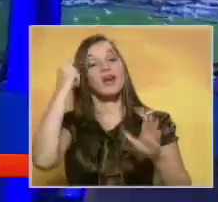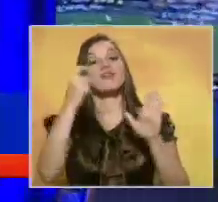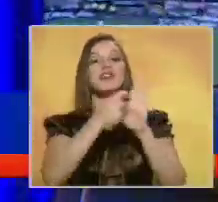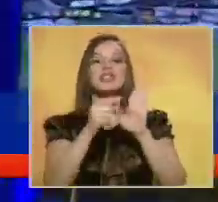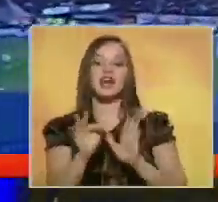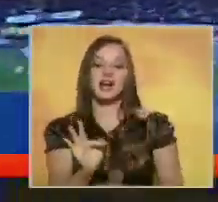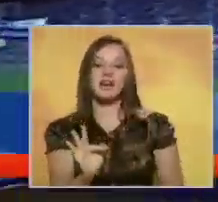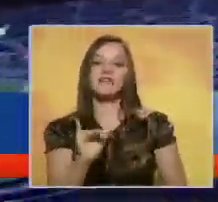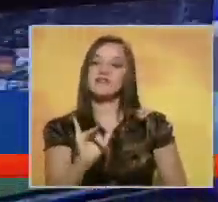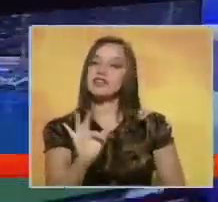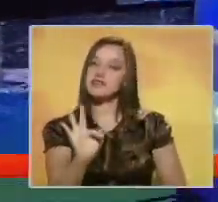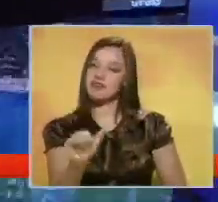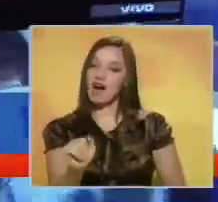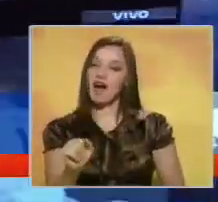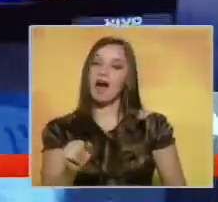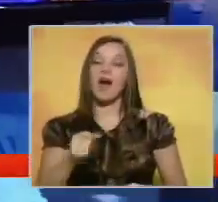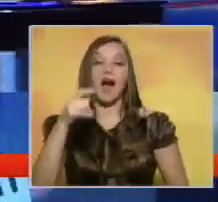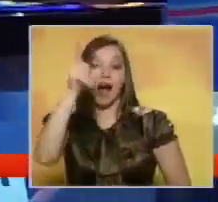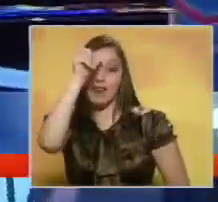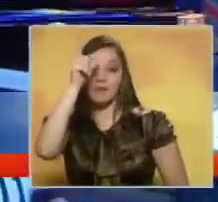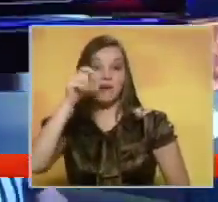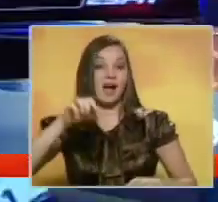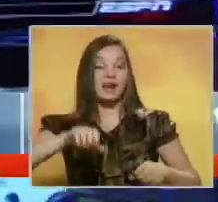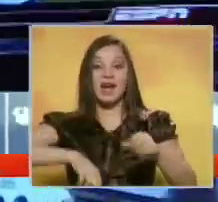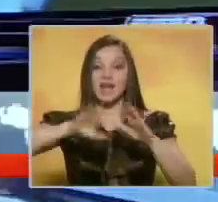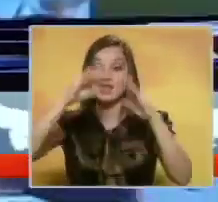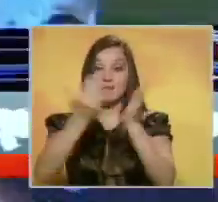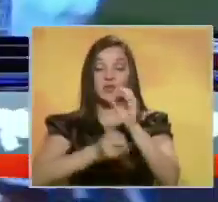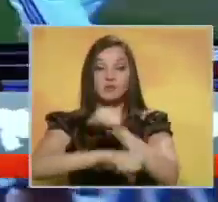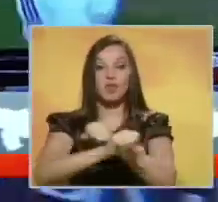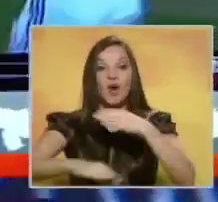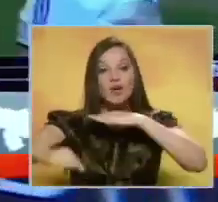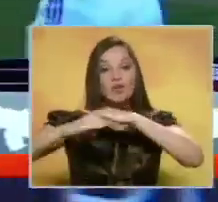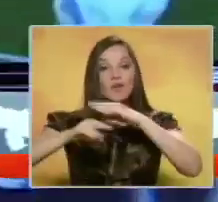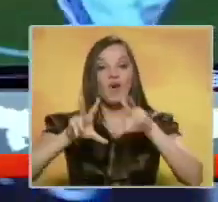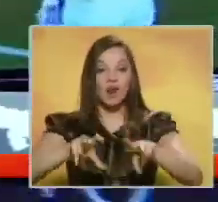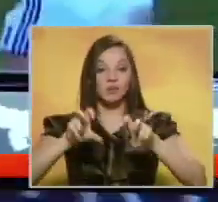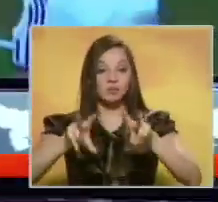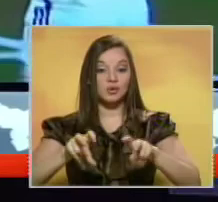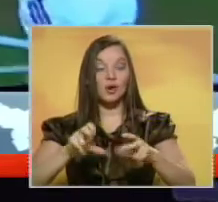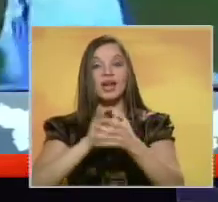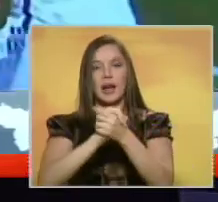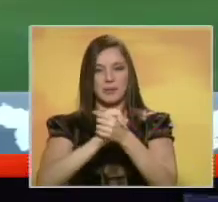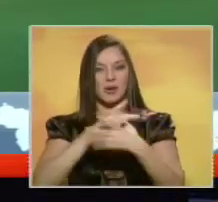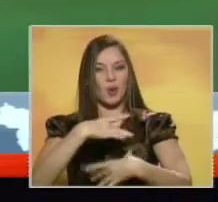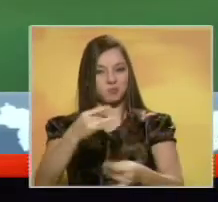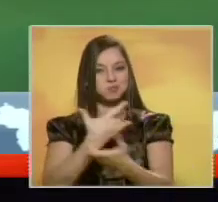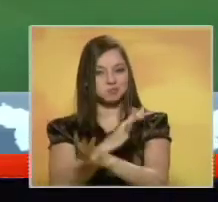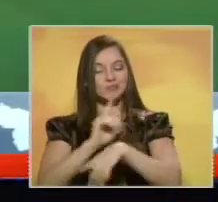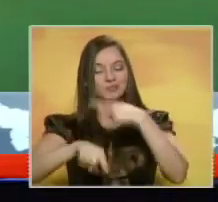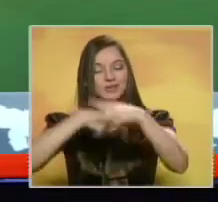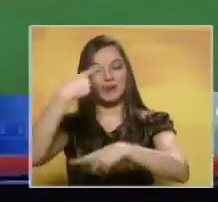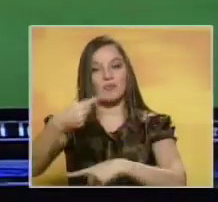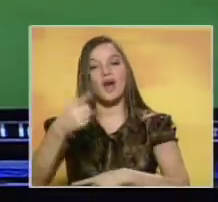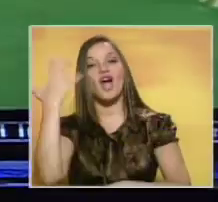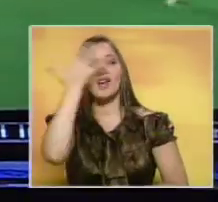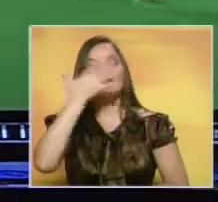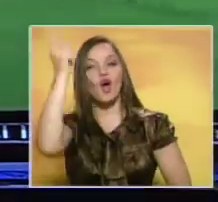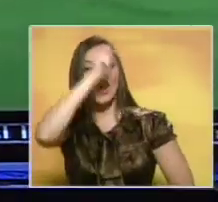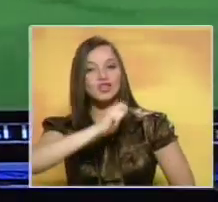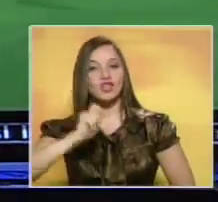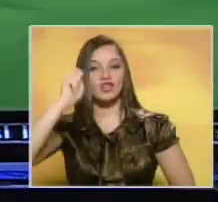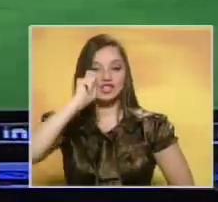FIFA. El campeón del mundo, Alemania, igualó con Australia en el partido amistoso. Los detalles en breve con